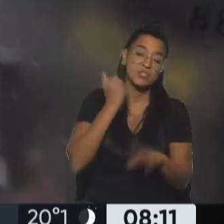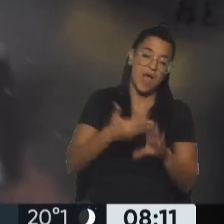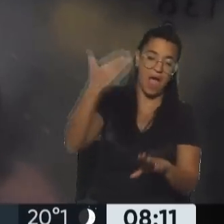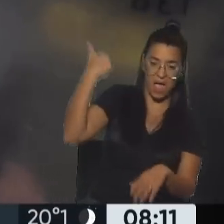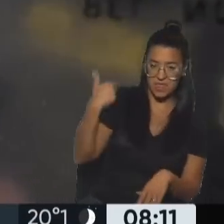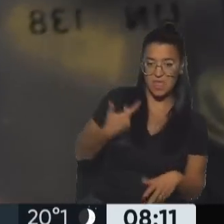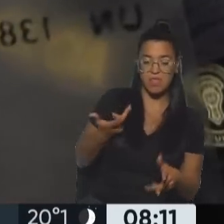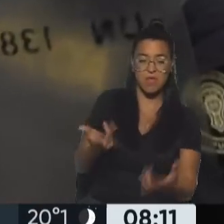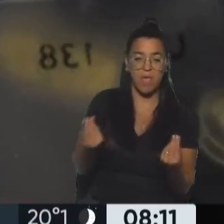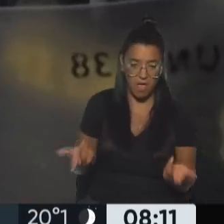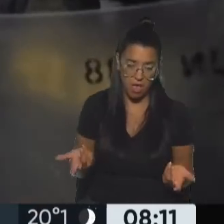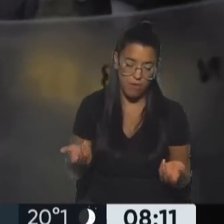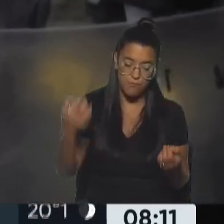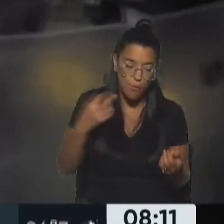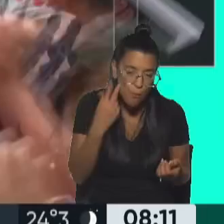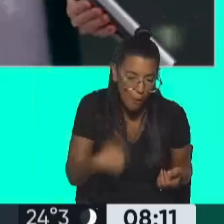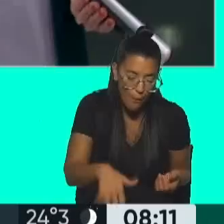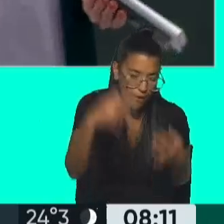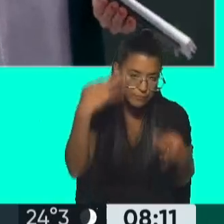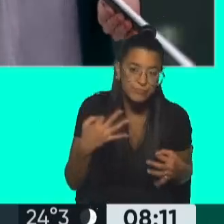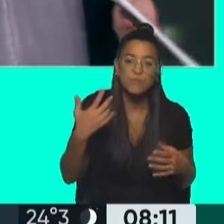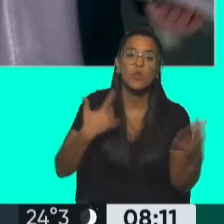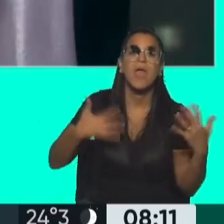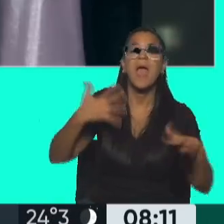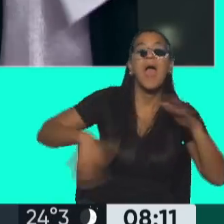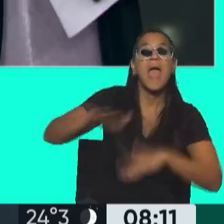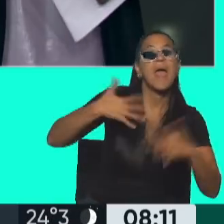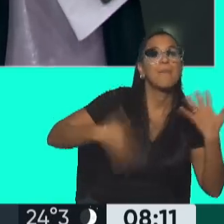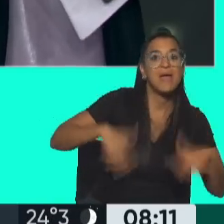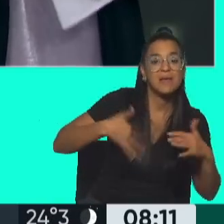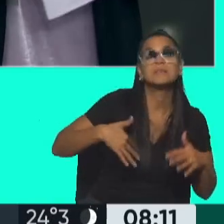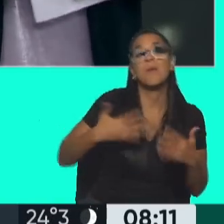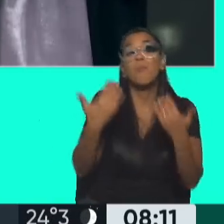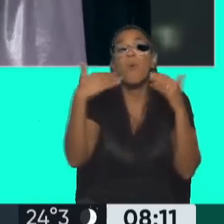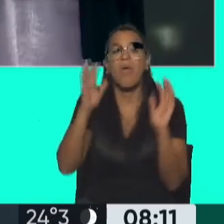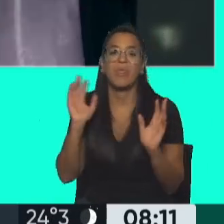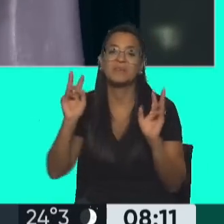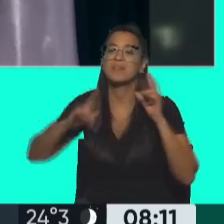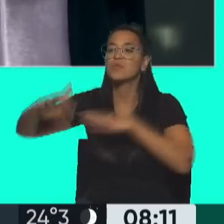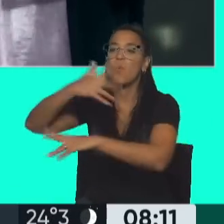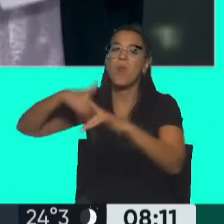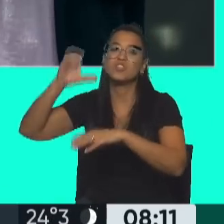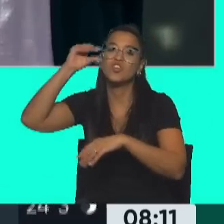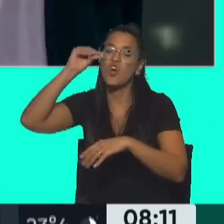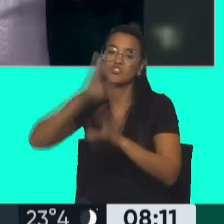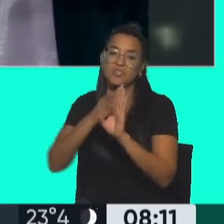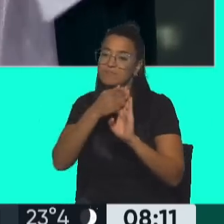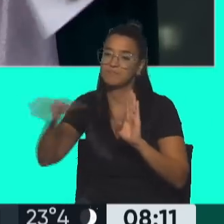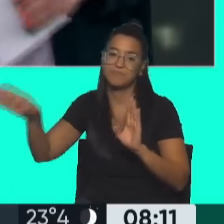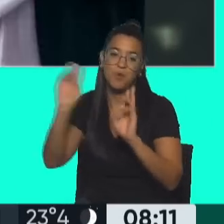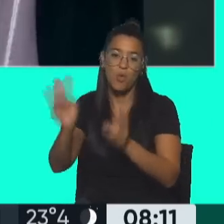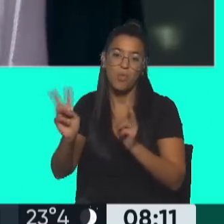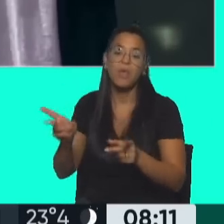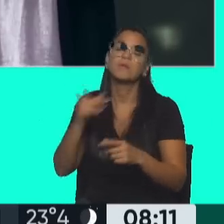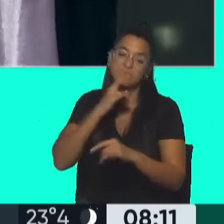bueno fue en principio anunciado el estado de emergencia que habilita el toque de queda luego finalmente Se declaró el toque